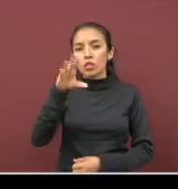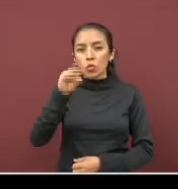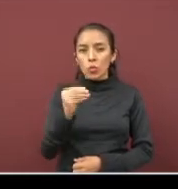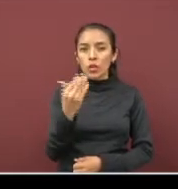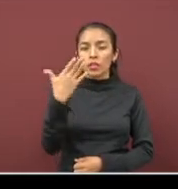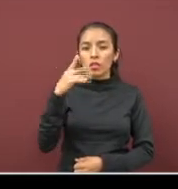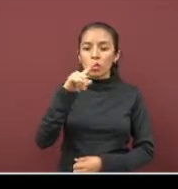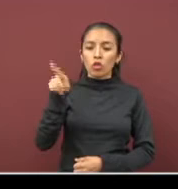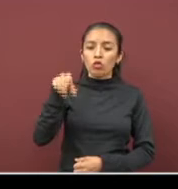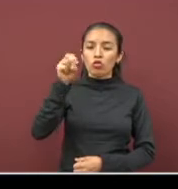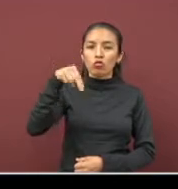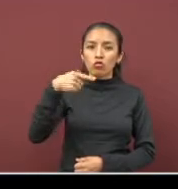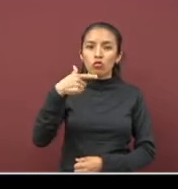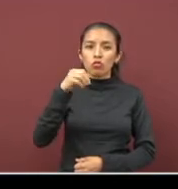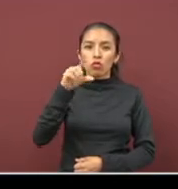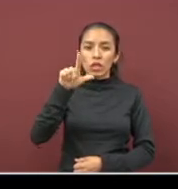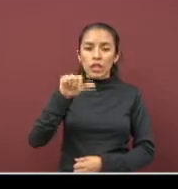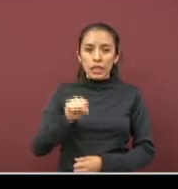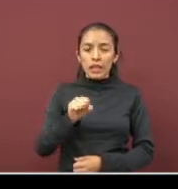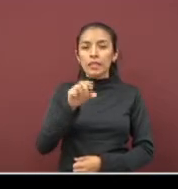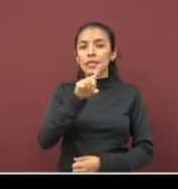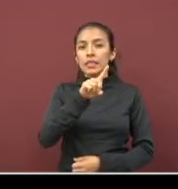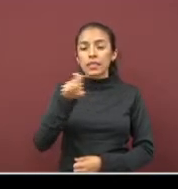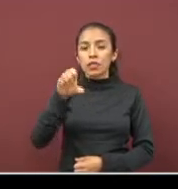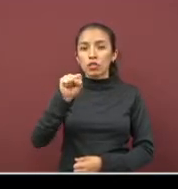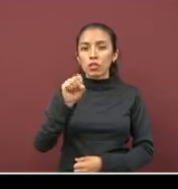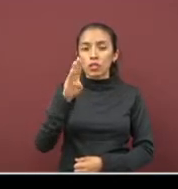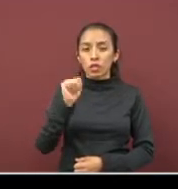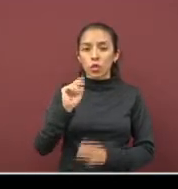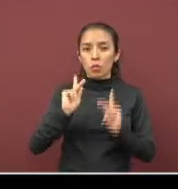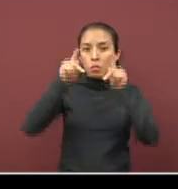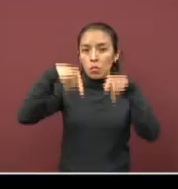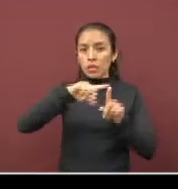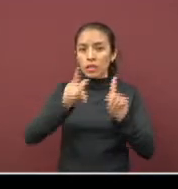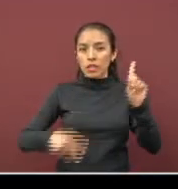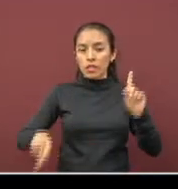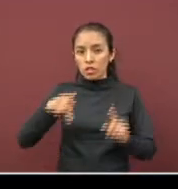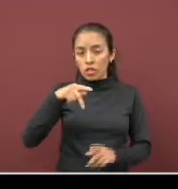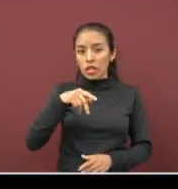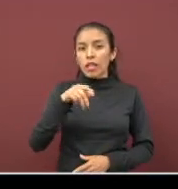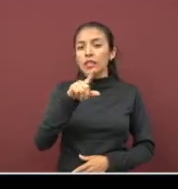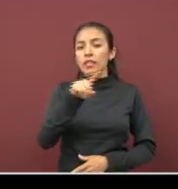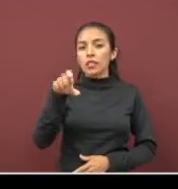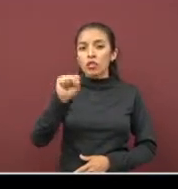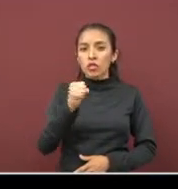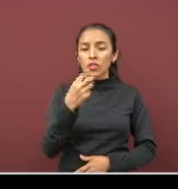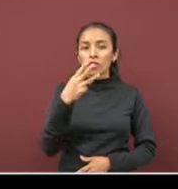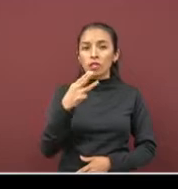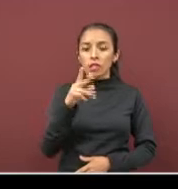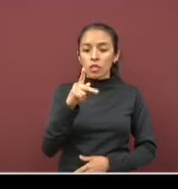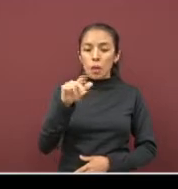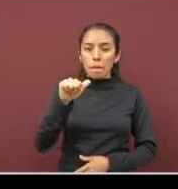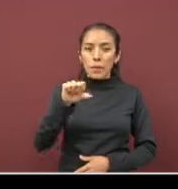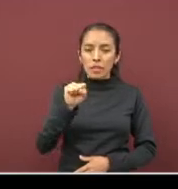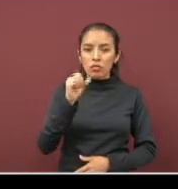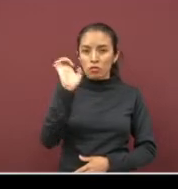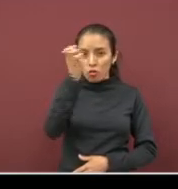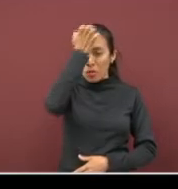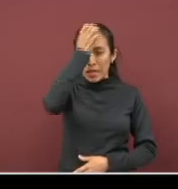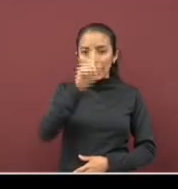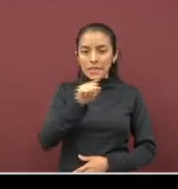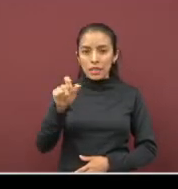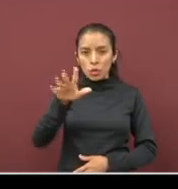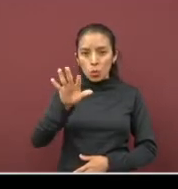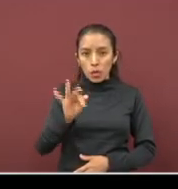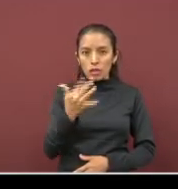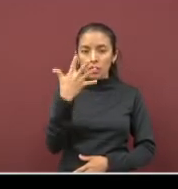gol y acá 169 puente nacional 163 paso de ovejas 145 y